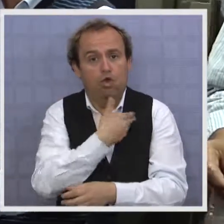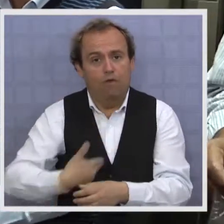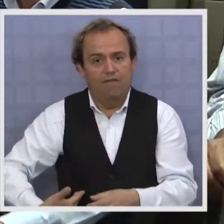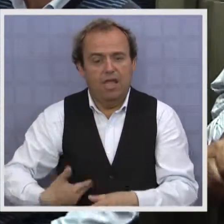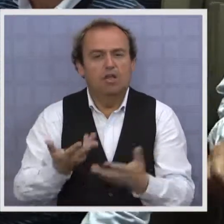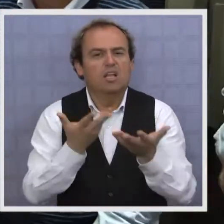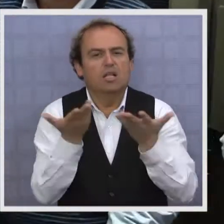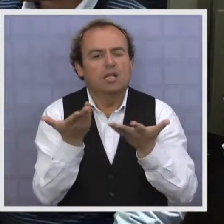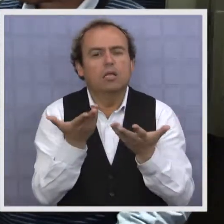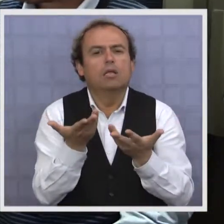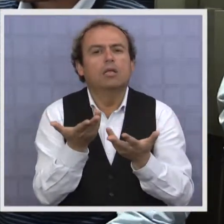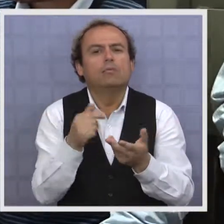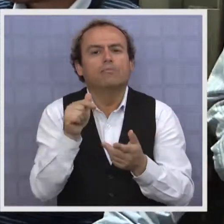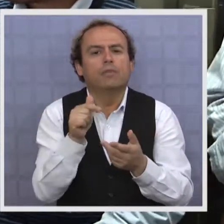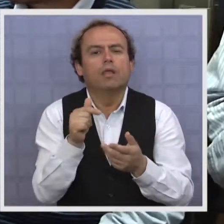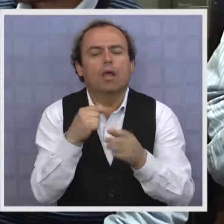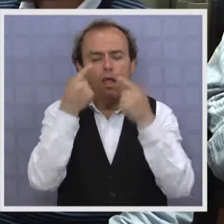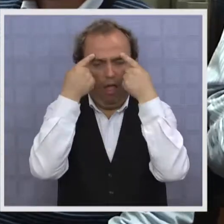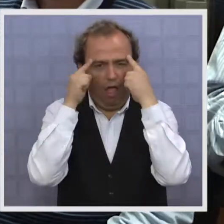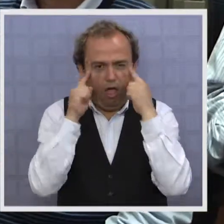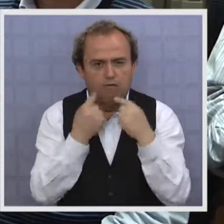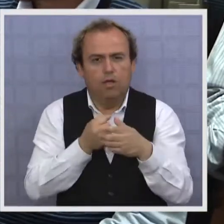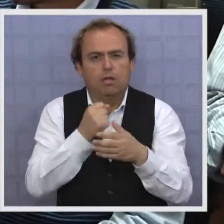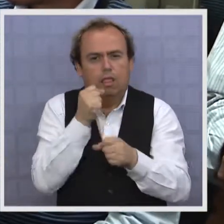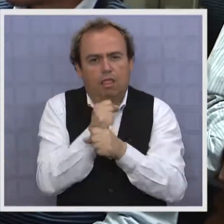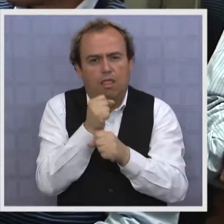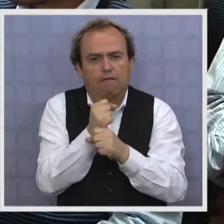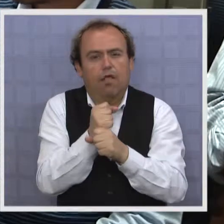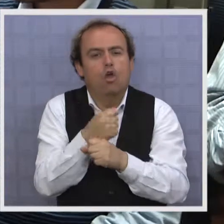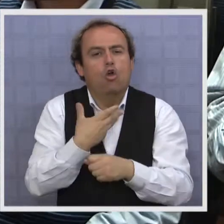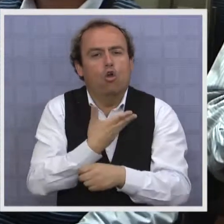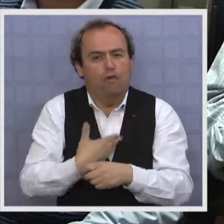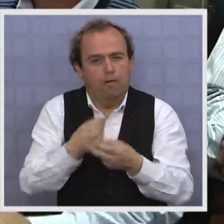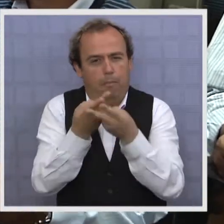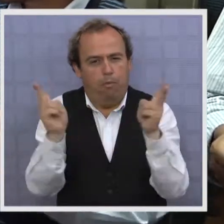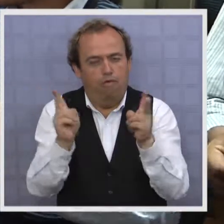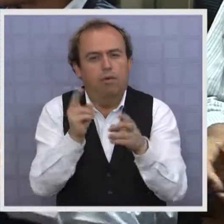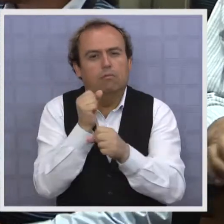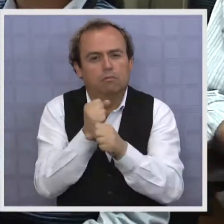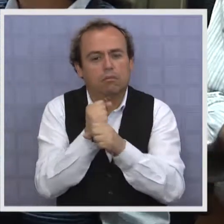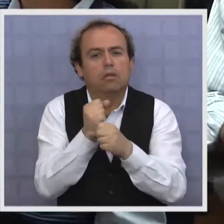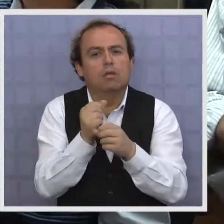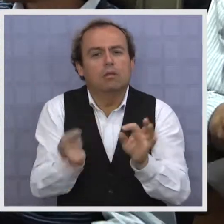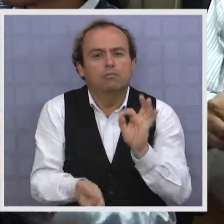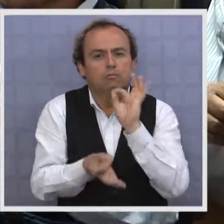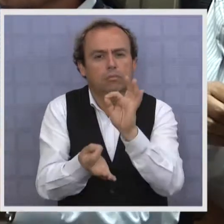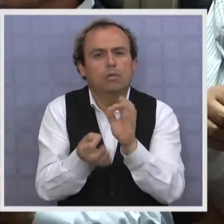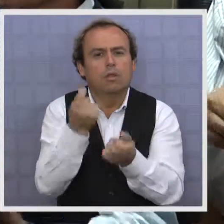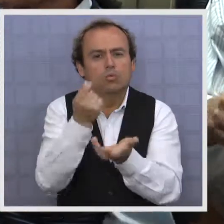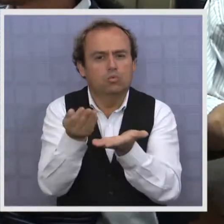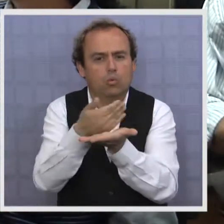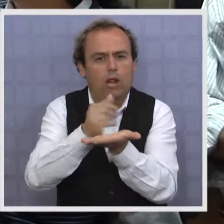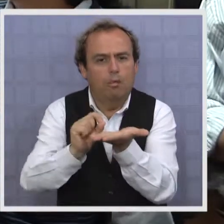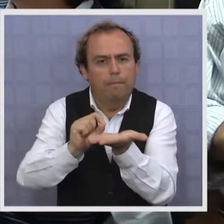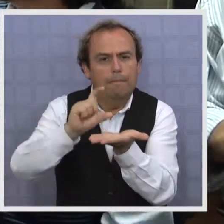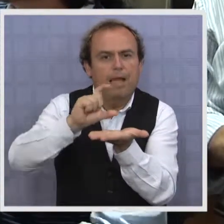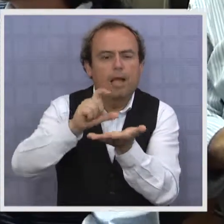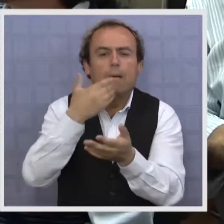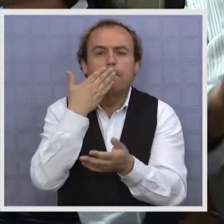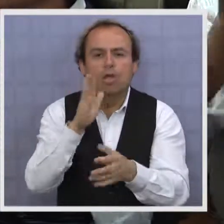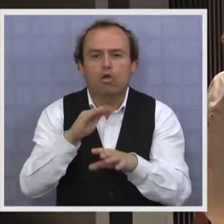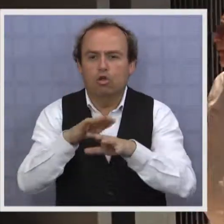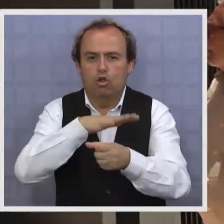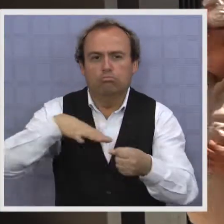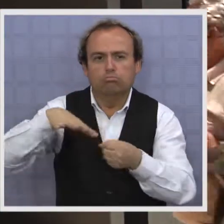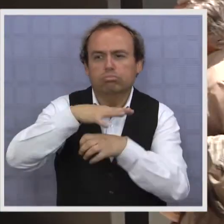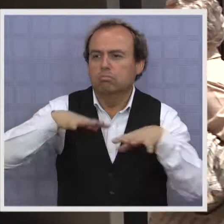gobierno como retribución al esfuerzo de los trabajadores del Estado, incorporando en la demanda reajuste y mejoramiento de las condiciones